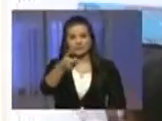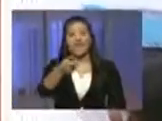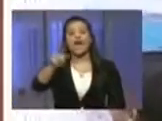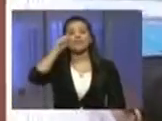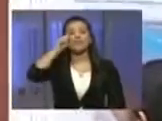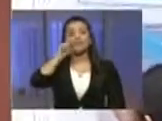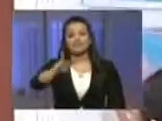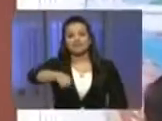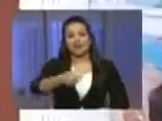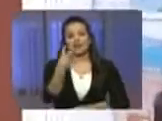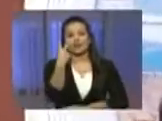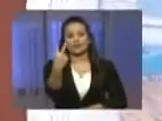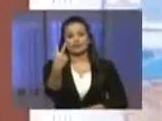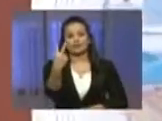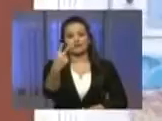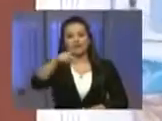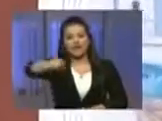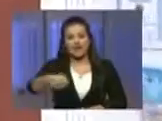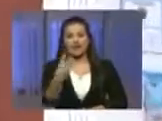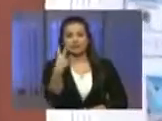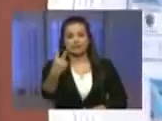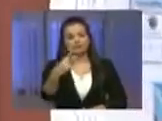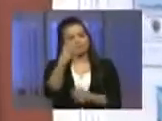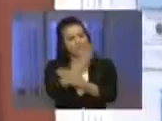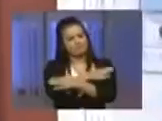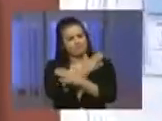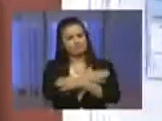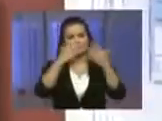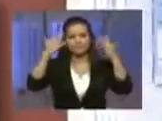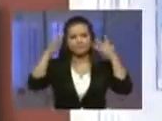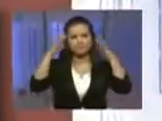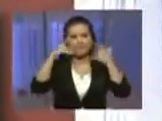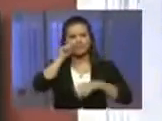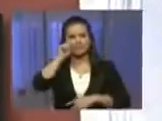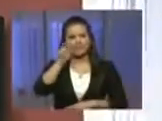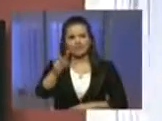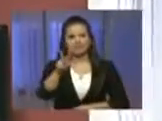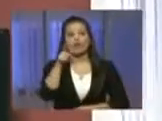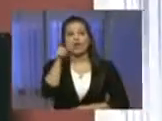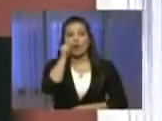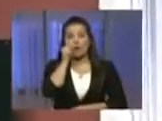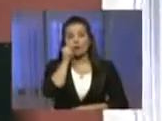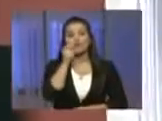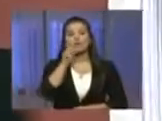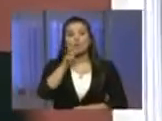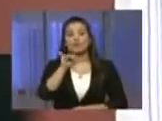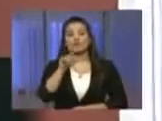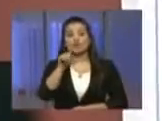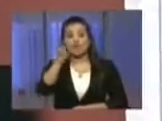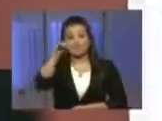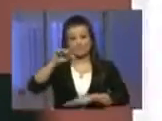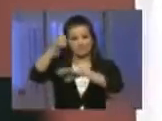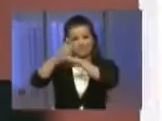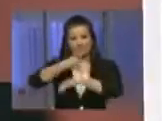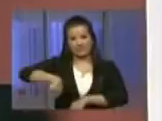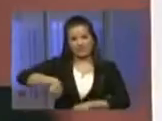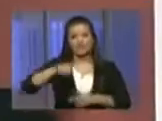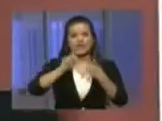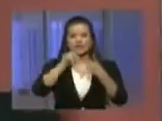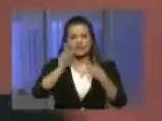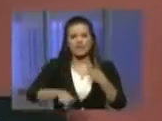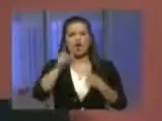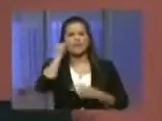tbes tbes un aplauso a teves a winon vallenilla a todos los comentaristas a Pepe